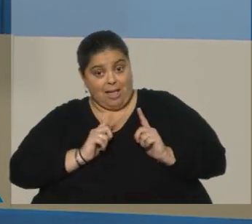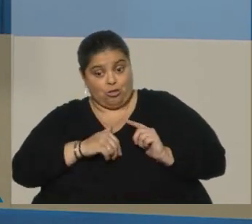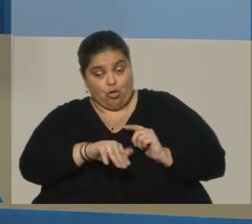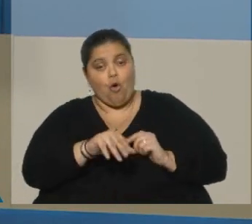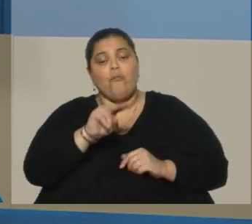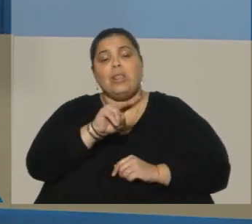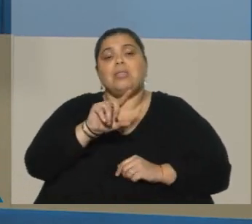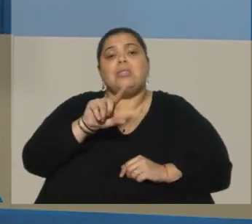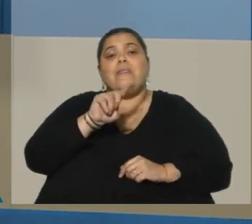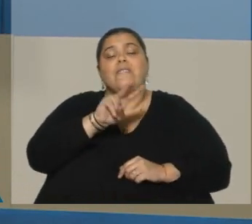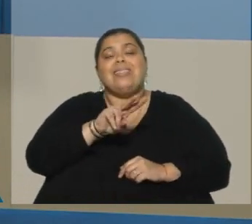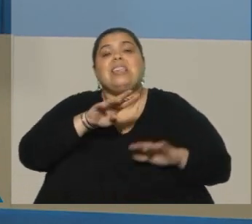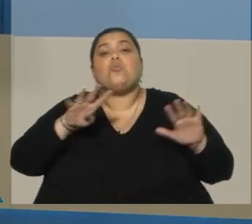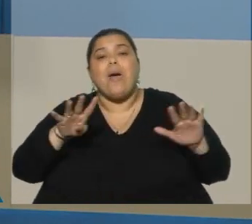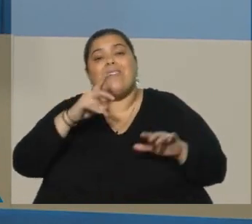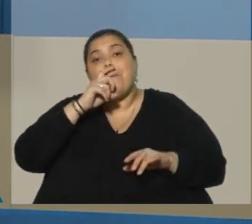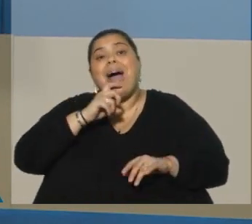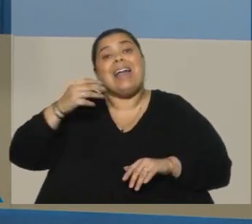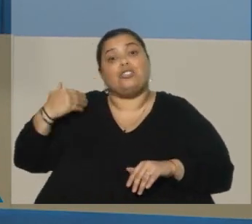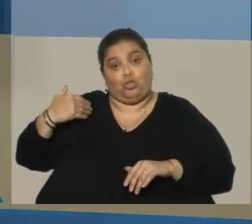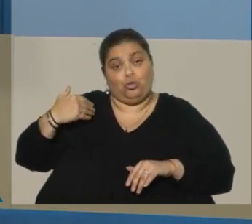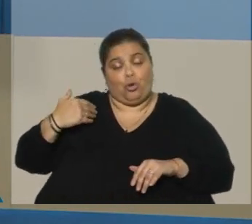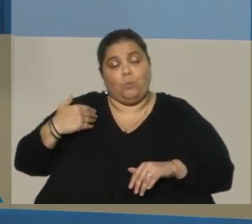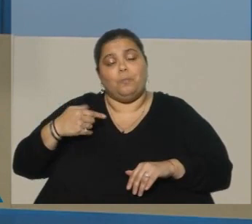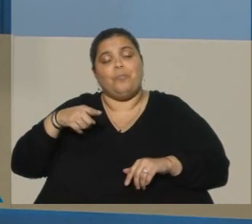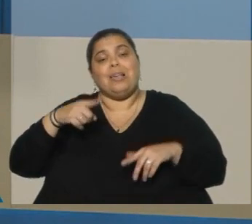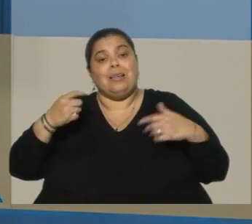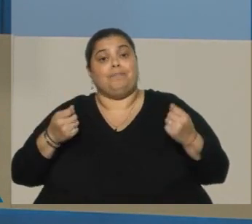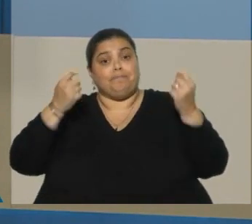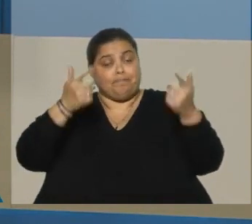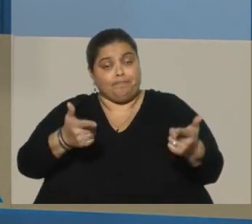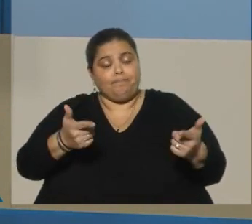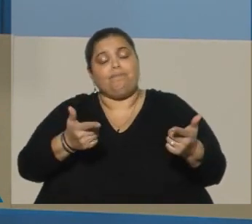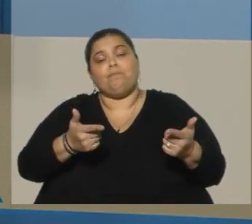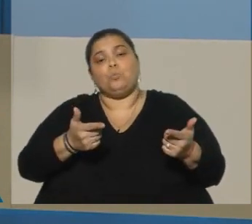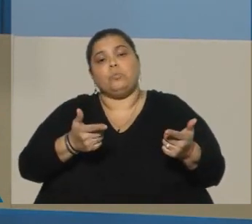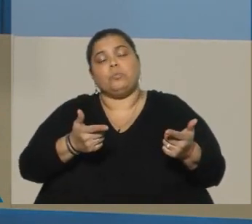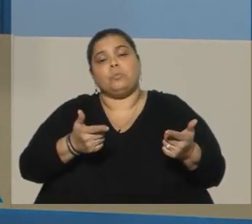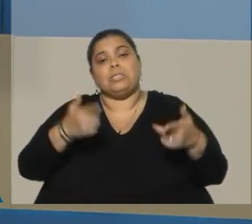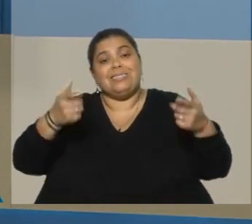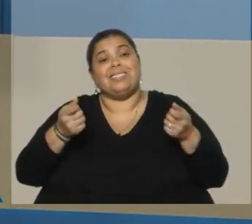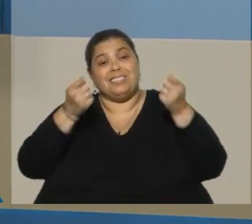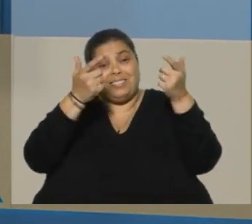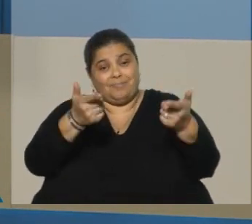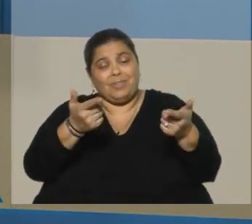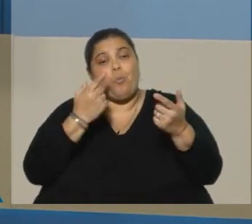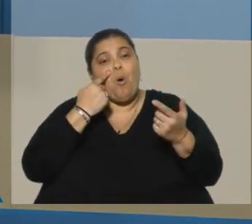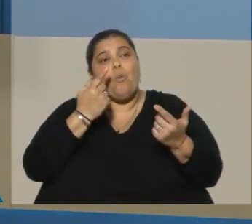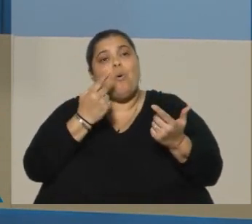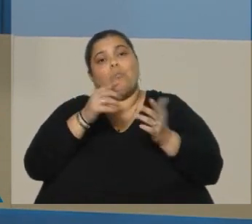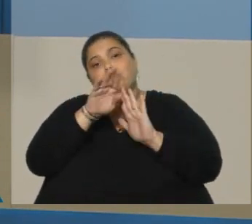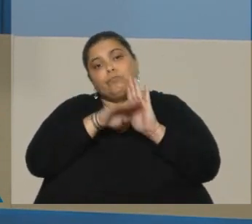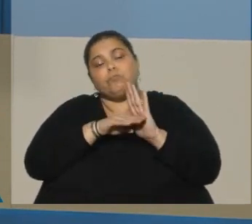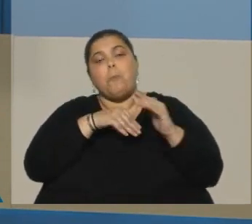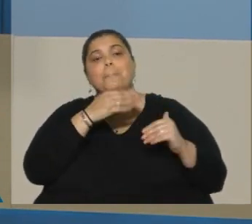marzo se elevó a la ARCE, a la Agencia Reguladora uh-huh. de Compras Estatales, un procedimiento especial al